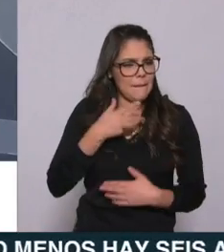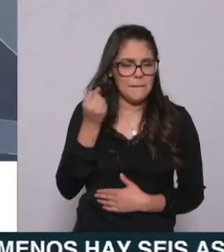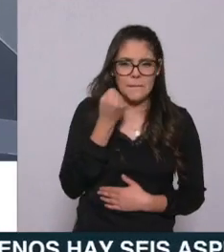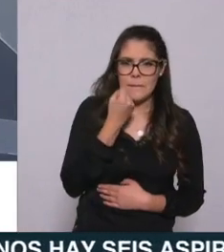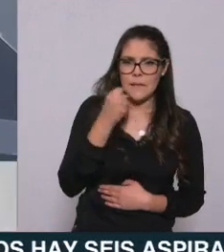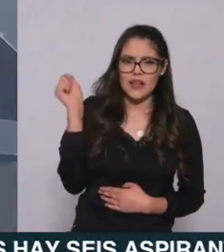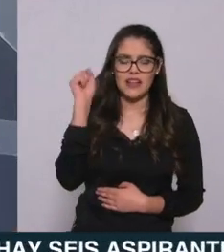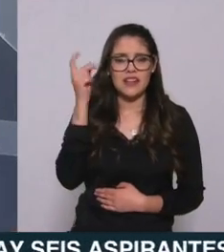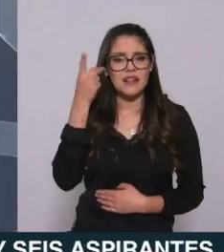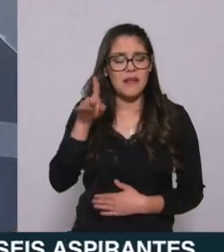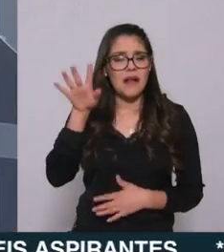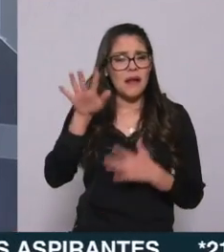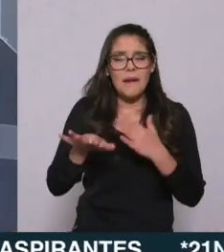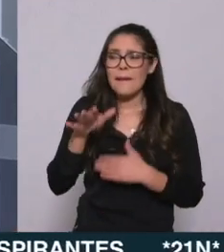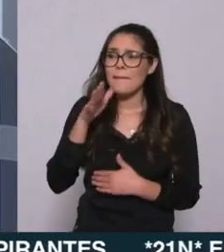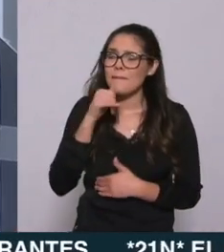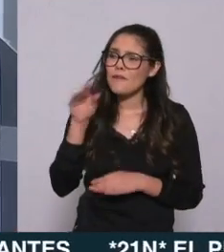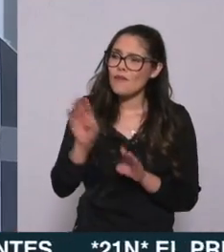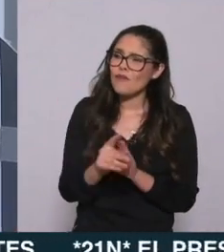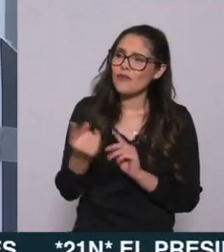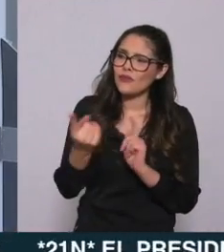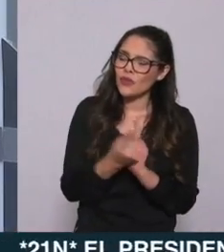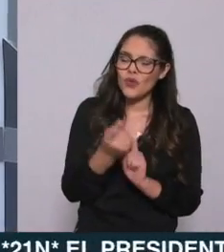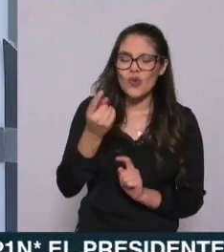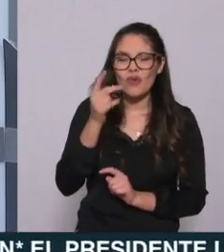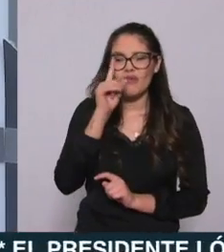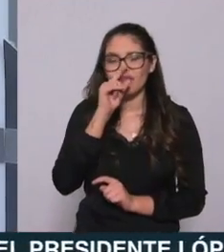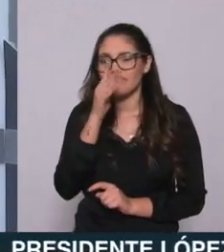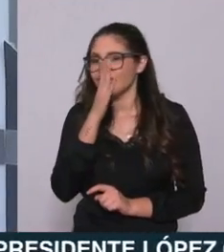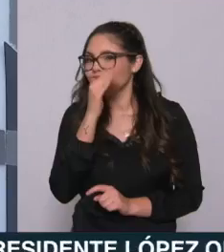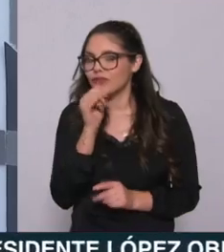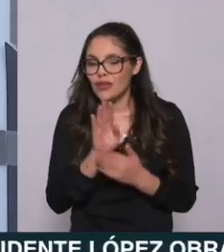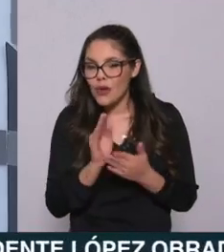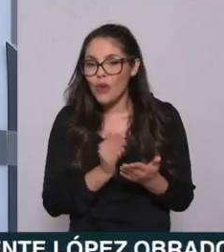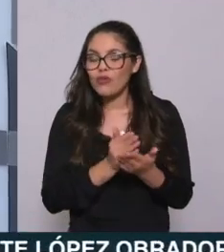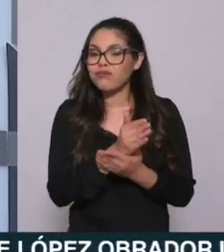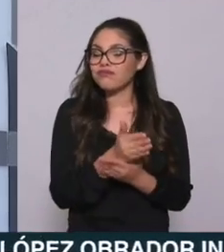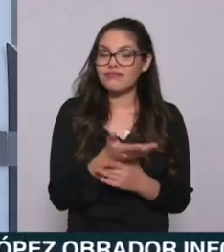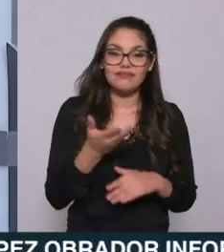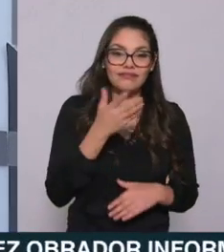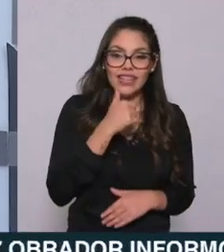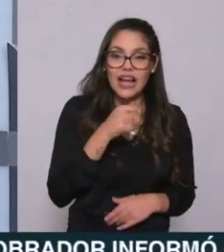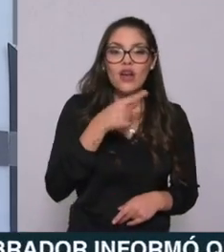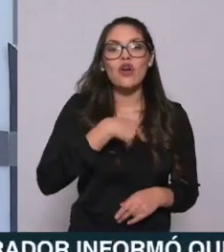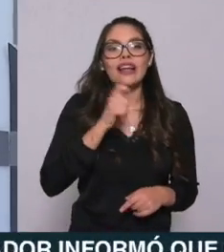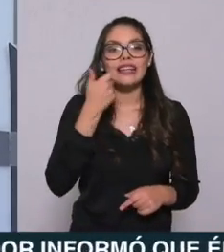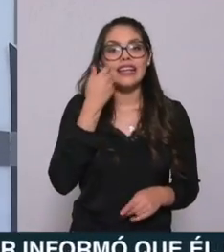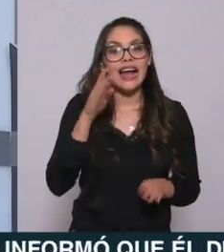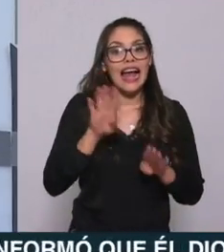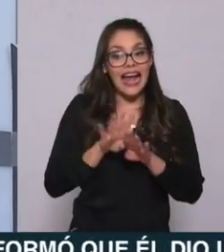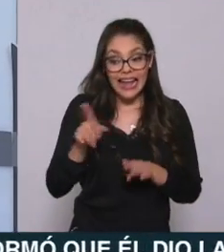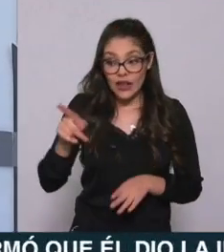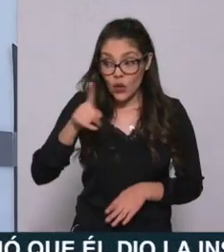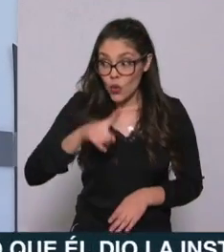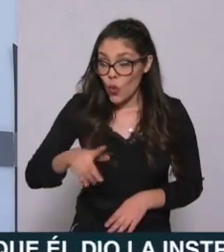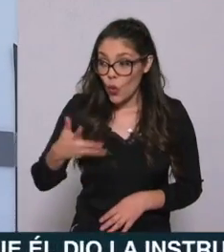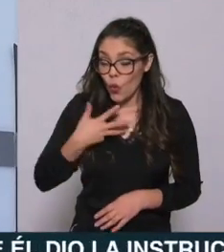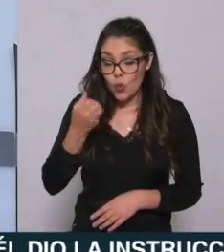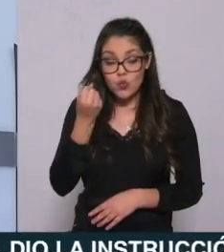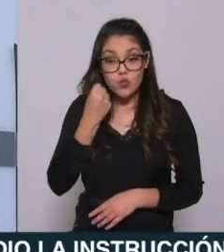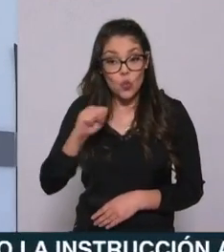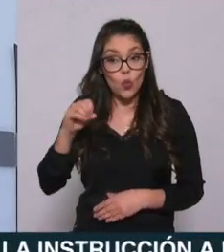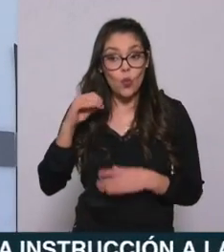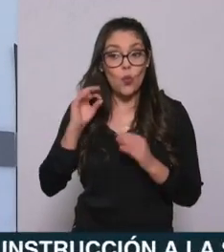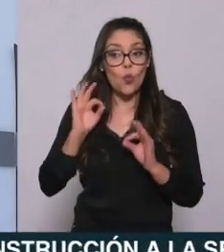tenemos la oportunidad de conocerlo, no podemos acceder a él. Aquí lo que queremos es rescatar precisamente ese talento